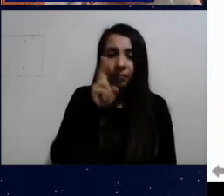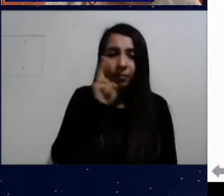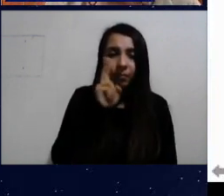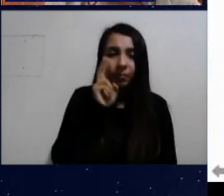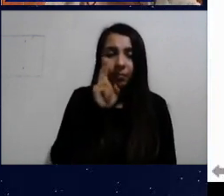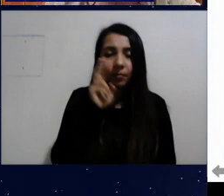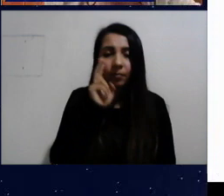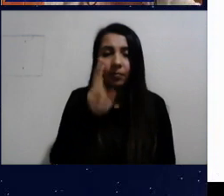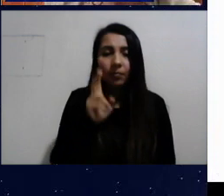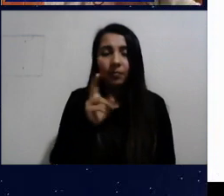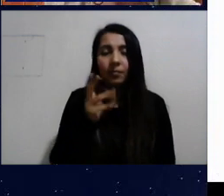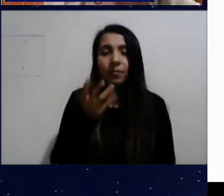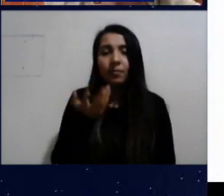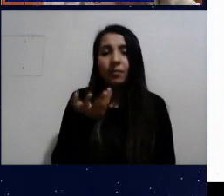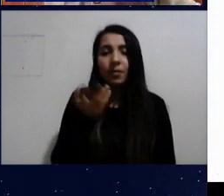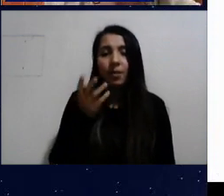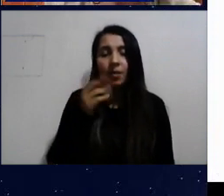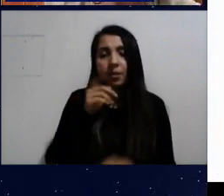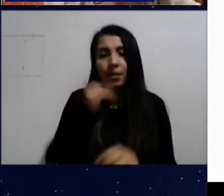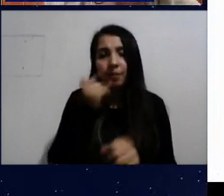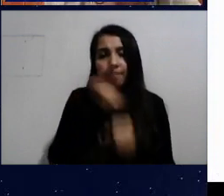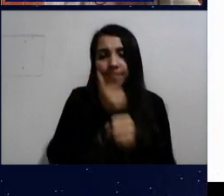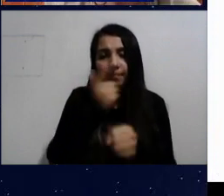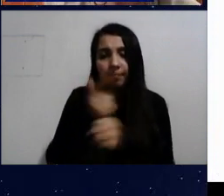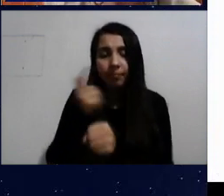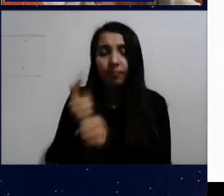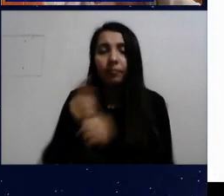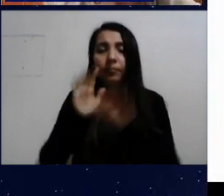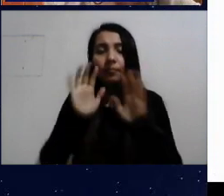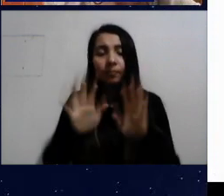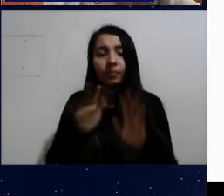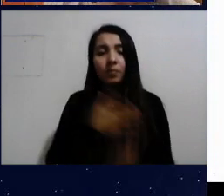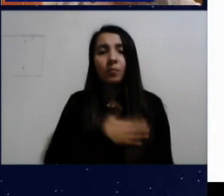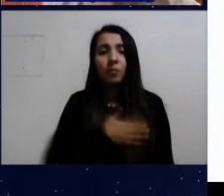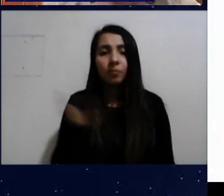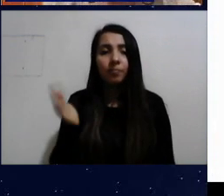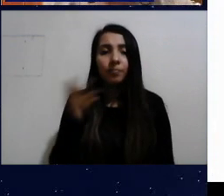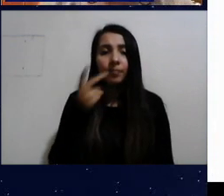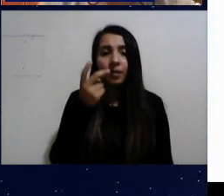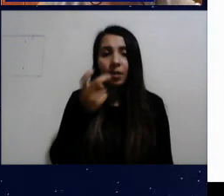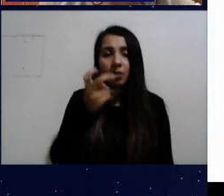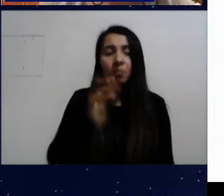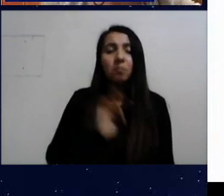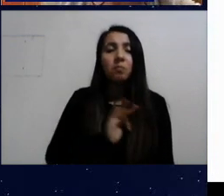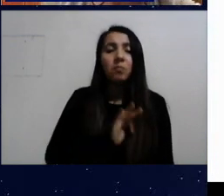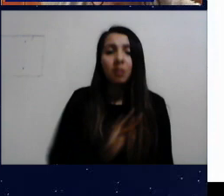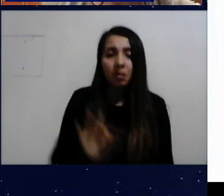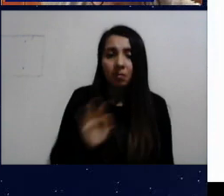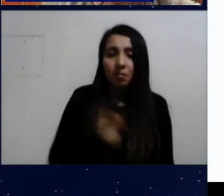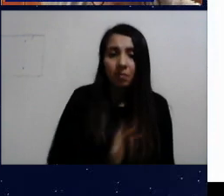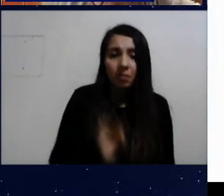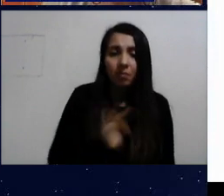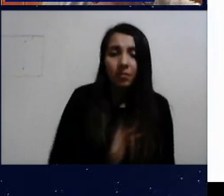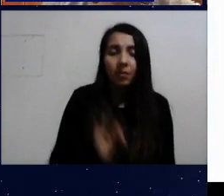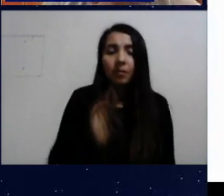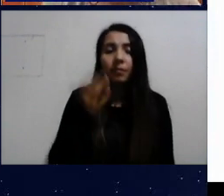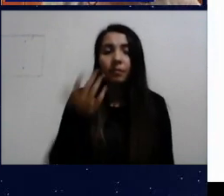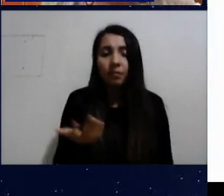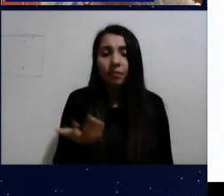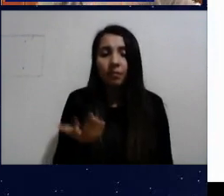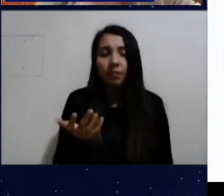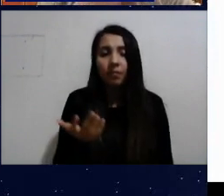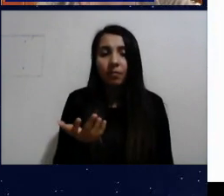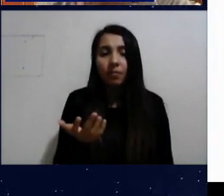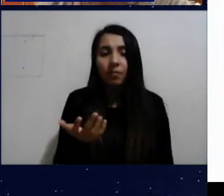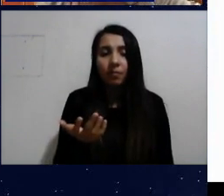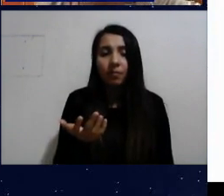es detectable, ¿no? Entonces, bueno, pues esto es factible y de hecho pues es muy bonito